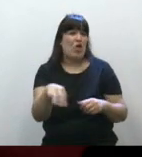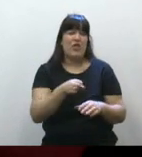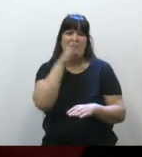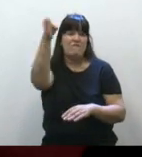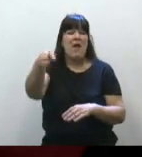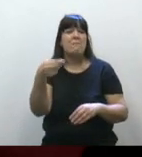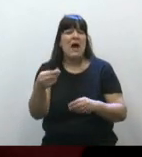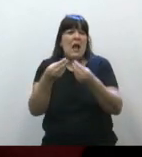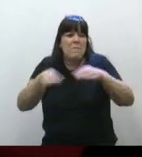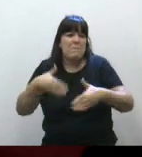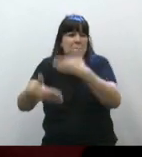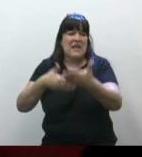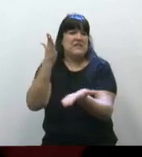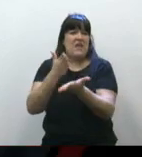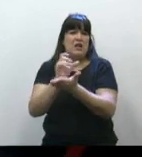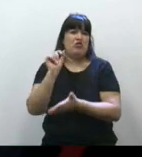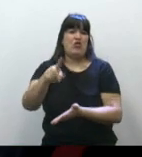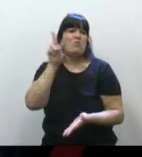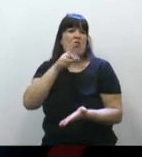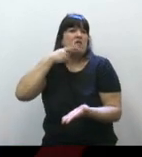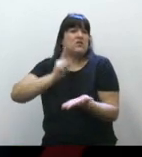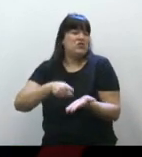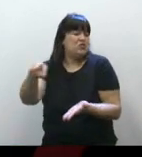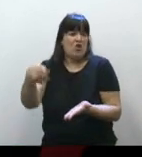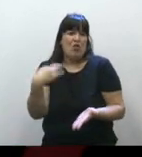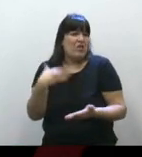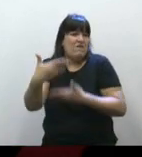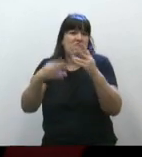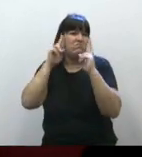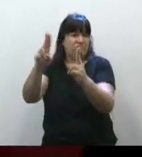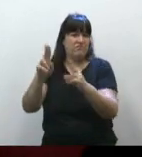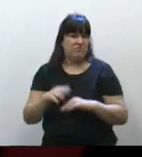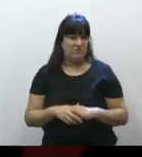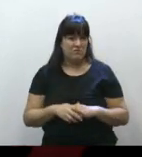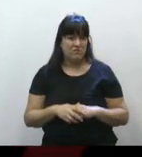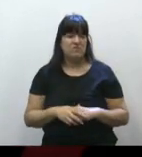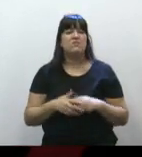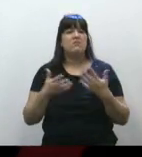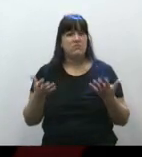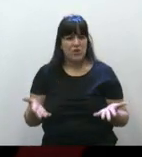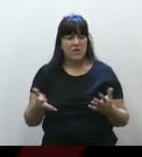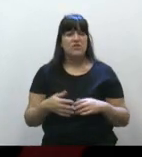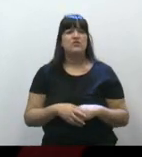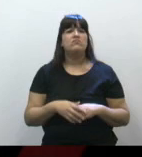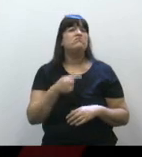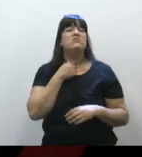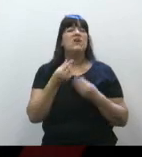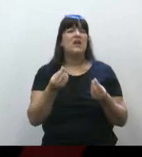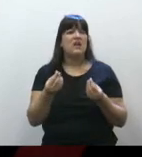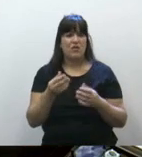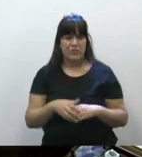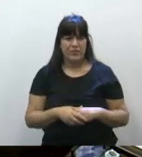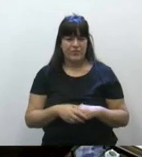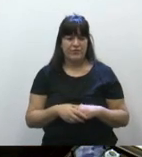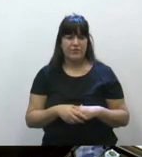para poner en marcha el derecho de la mujer por lo tanto que quiero decir que